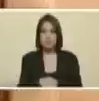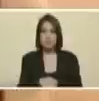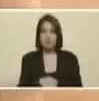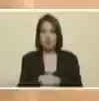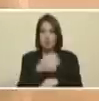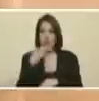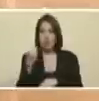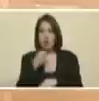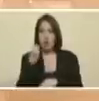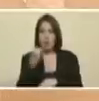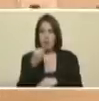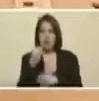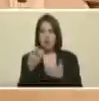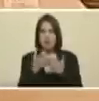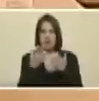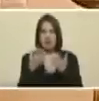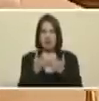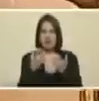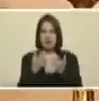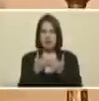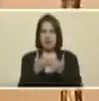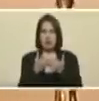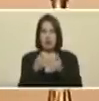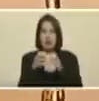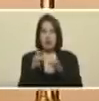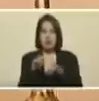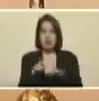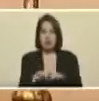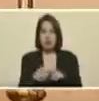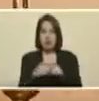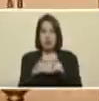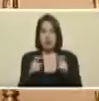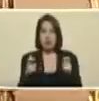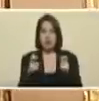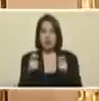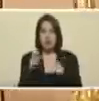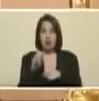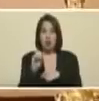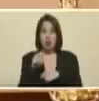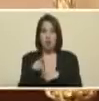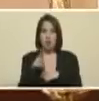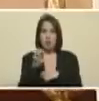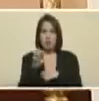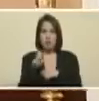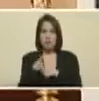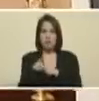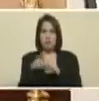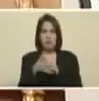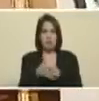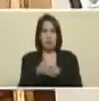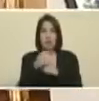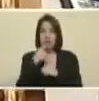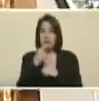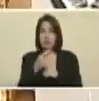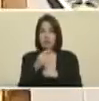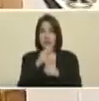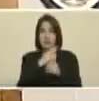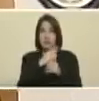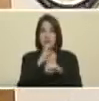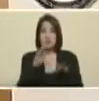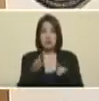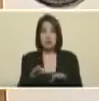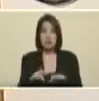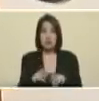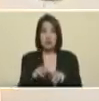joven guerrillero, secretario general de la OPEP. Y hoy podemos decir, fue el secretario general que